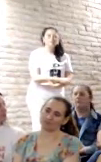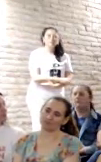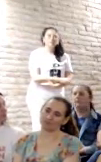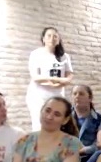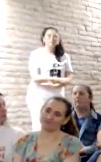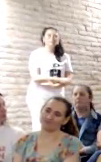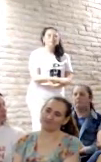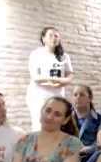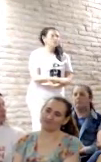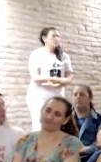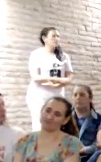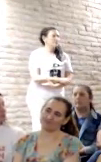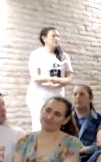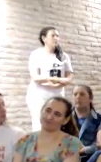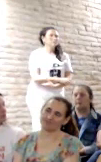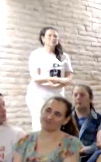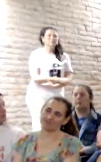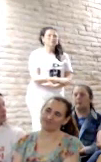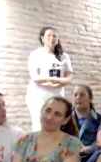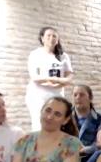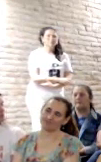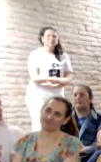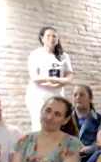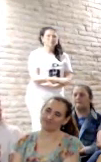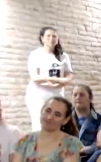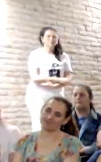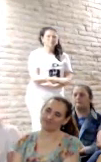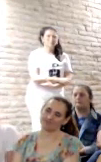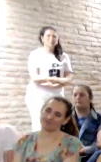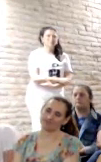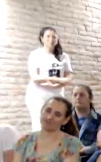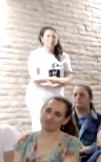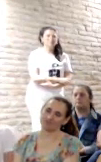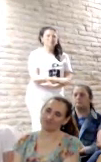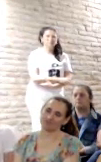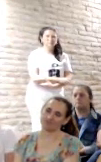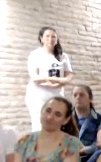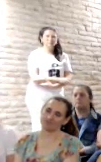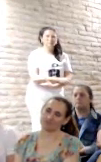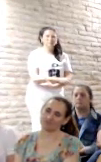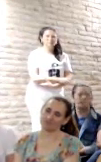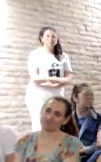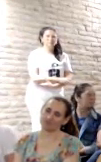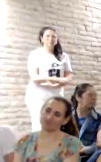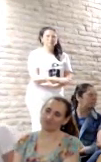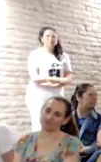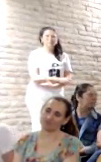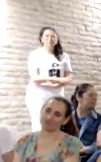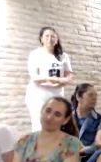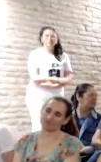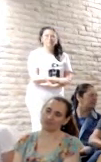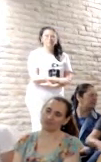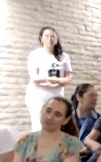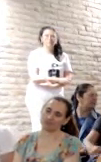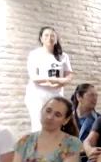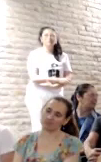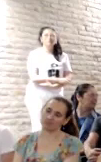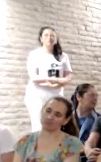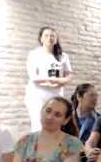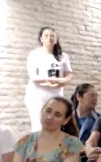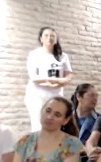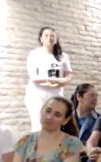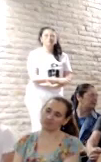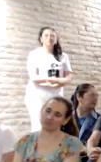no poder poner en palabras qué qué apoyos necesitamos para que esa información sea cercana para que la